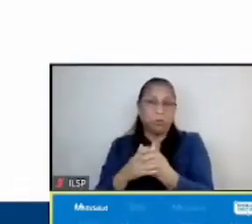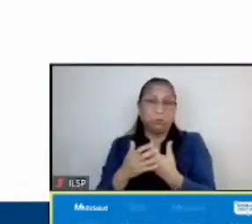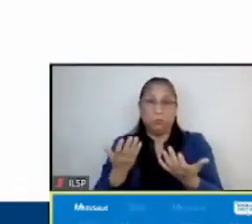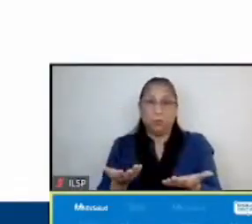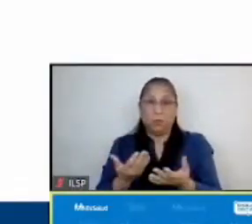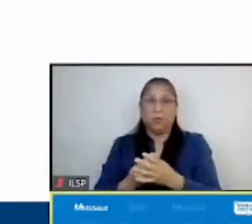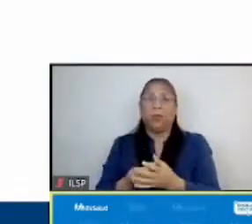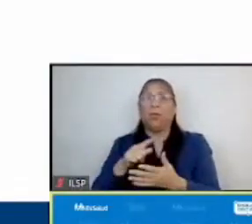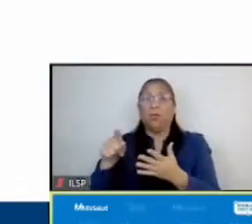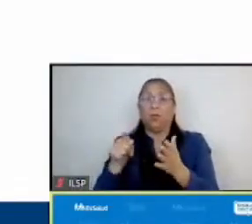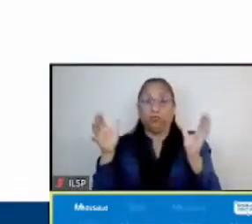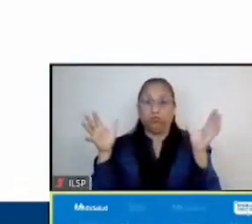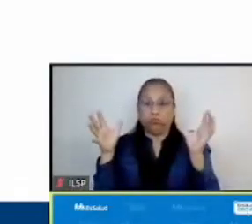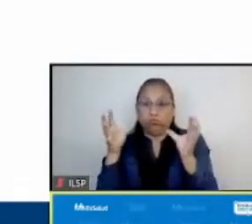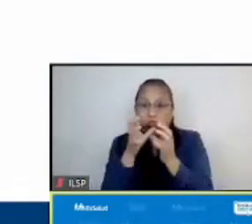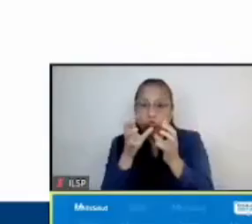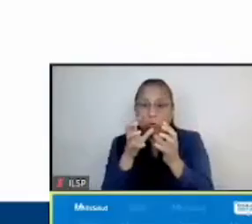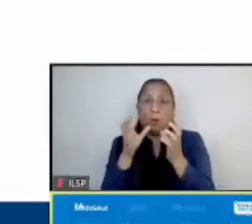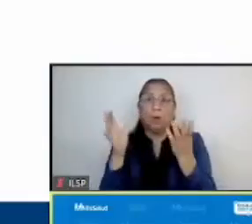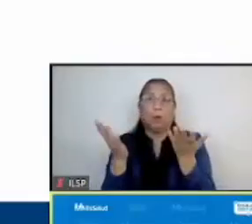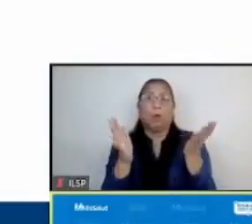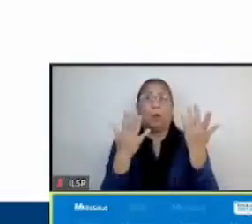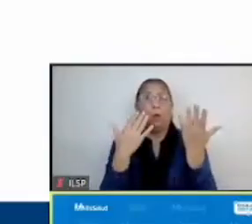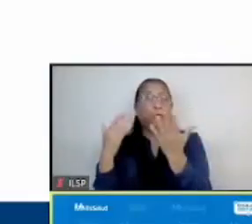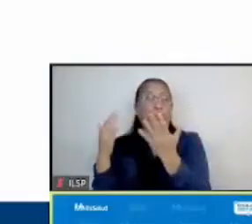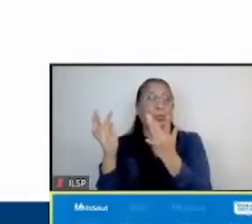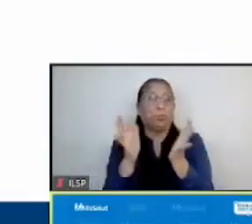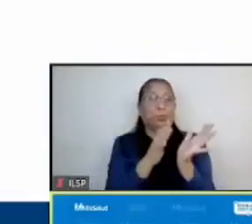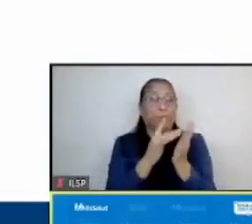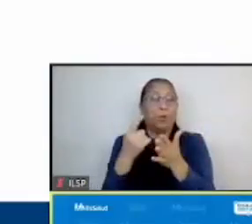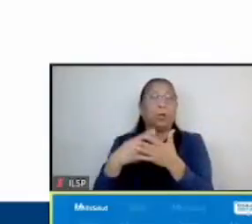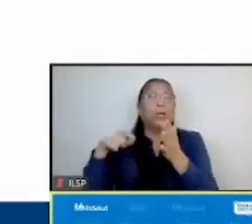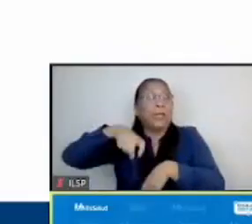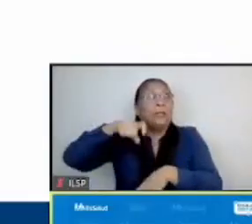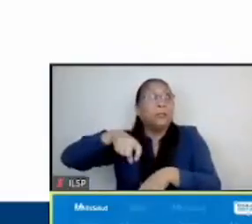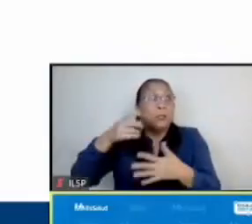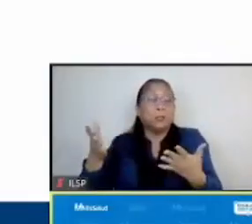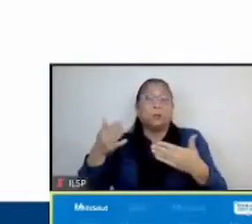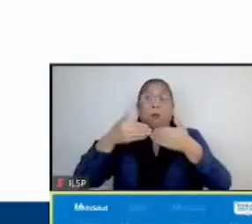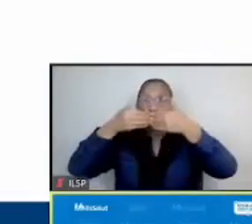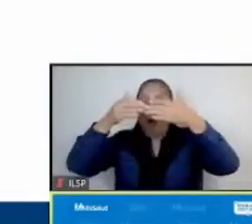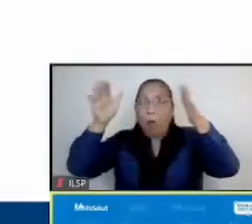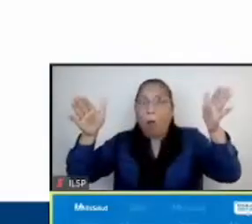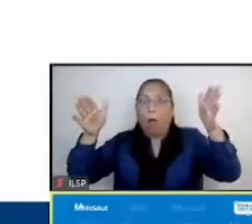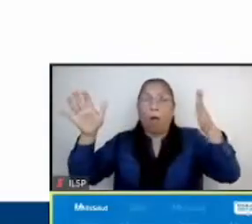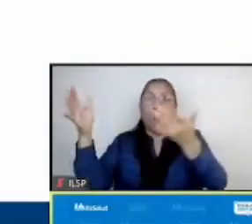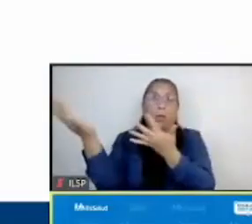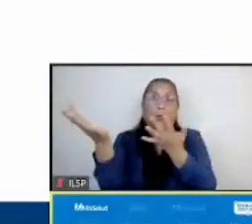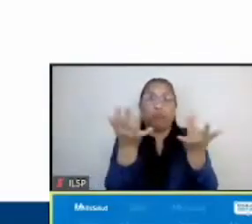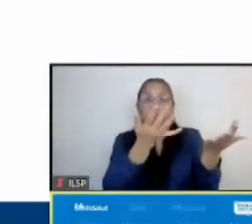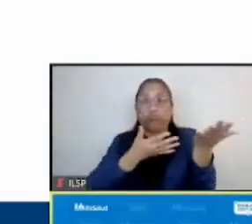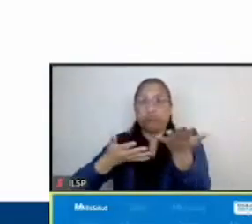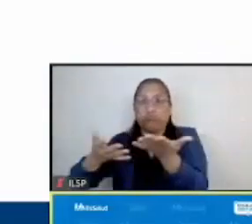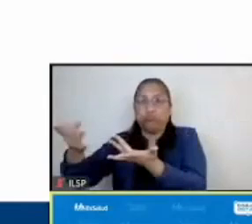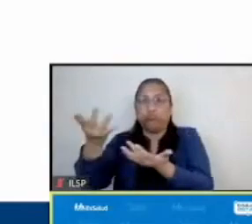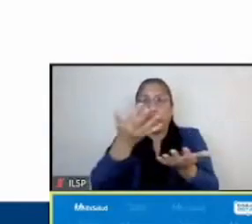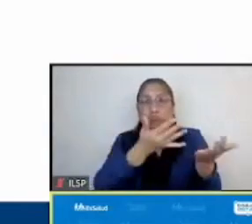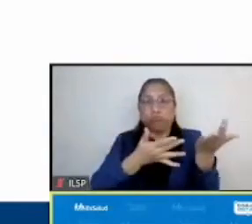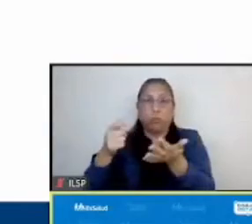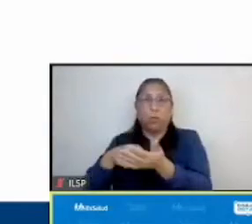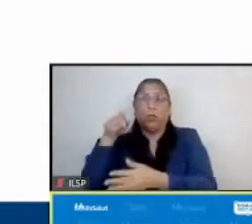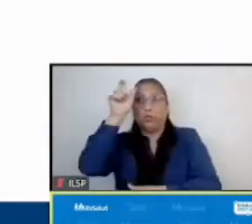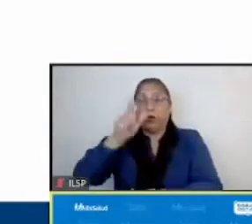se concentra el aire. Entonces, lo que uno tiene que hacer es abrir las ventanas para que entre aire y circule y haga un recambio. Entonces, si una persona